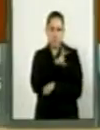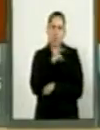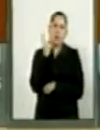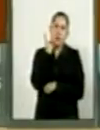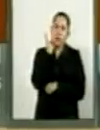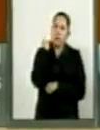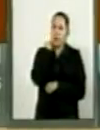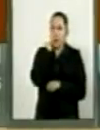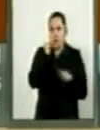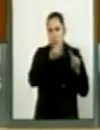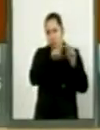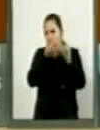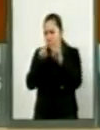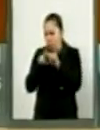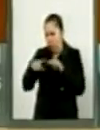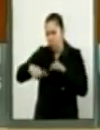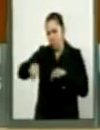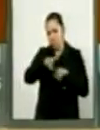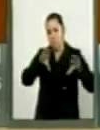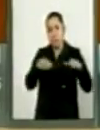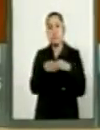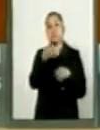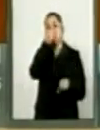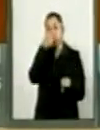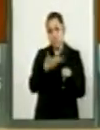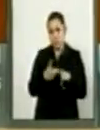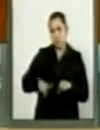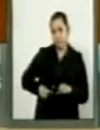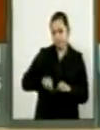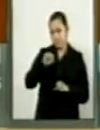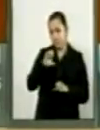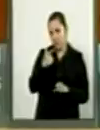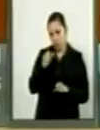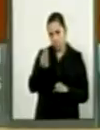legisladores y de la Secretaría de Gobernación, que llegamos hoy